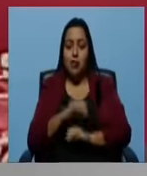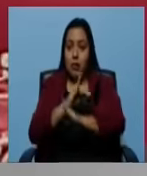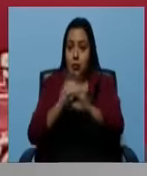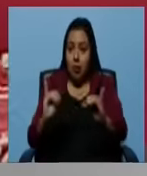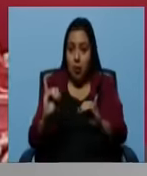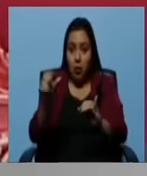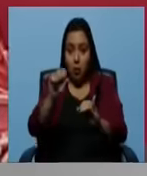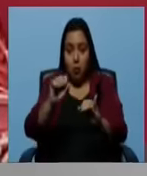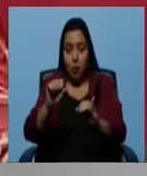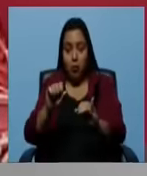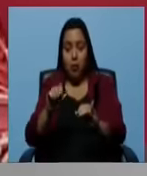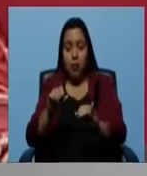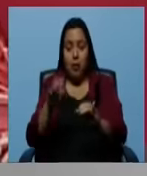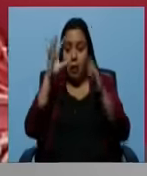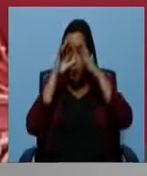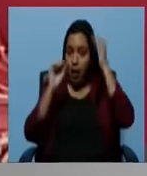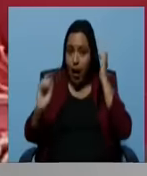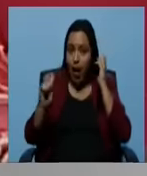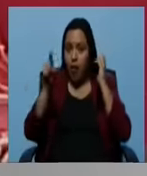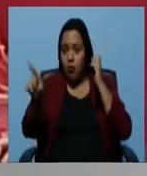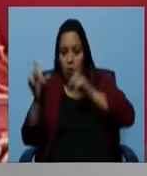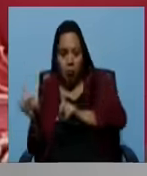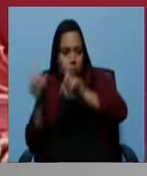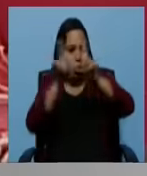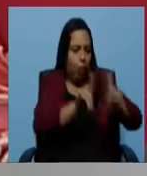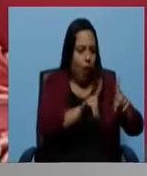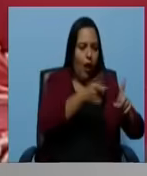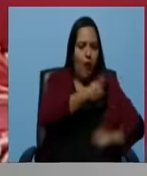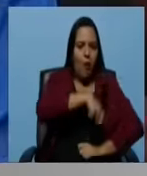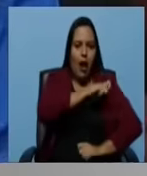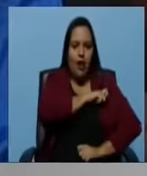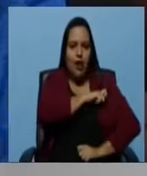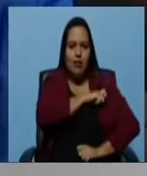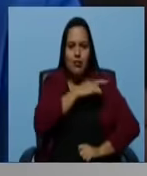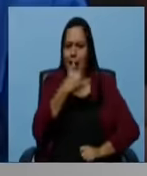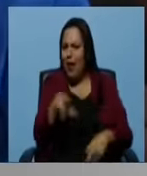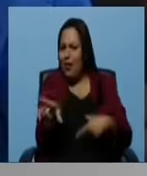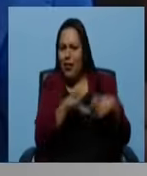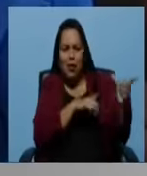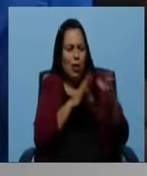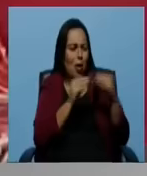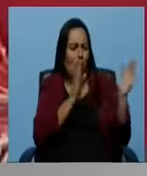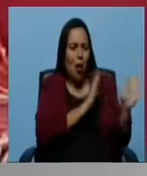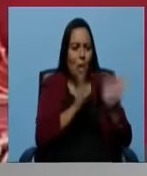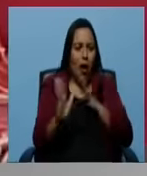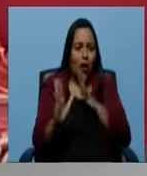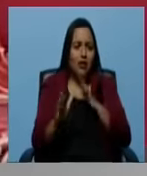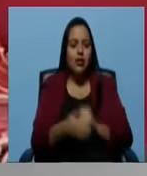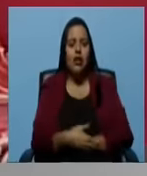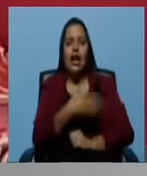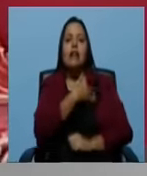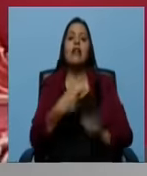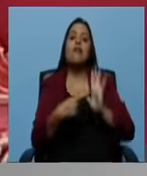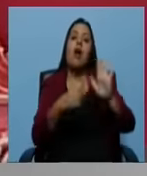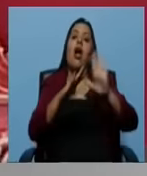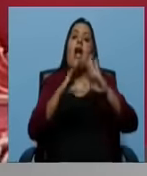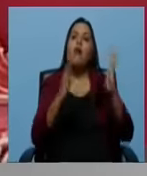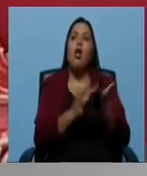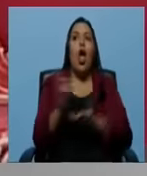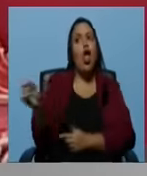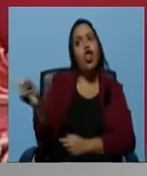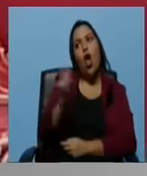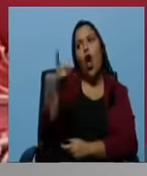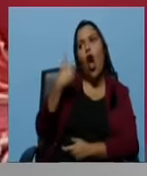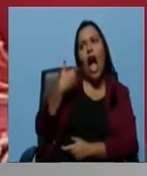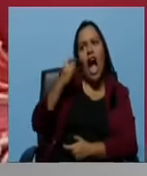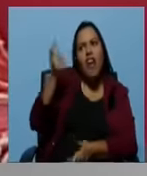tenía todo cuadrado. Y los engañó a todos ellos. Y ahora pretende engañar al mundo diciendo que